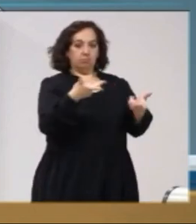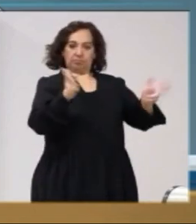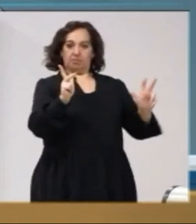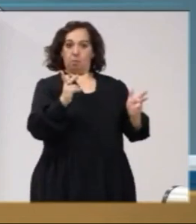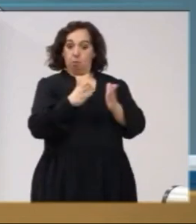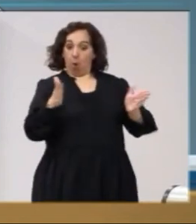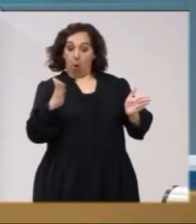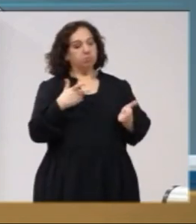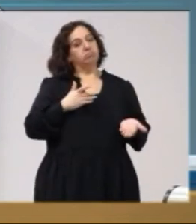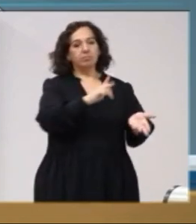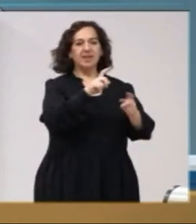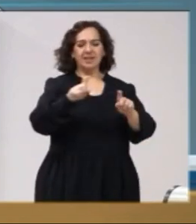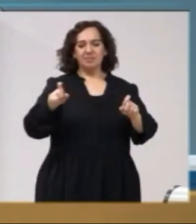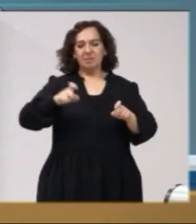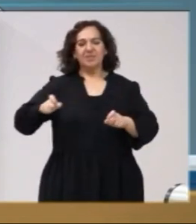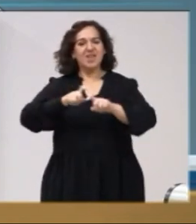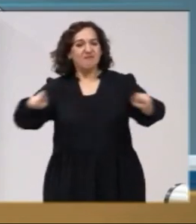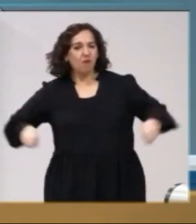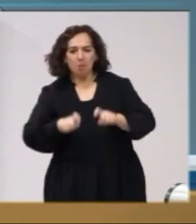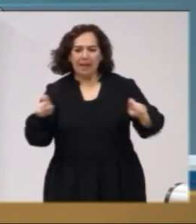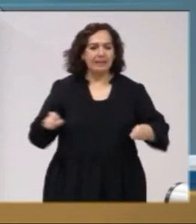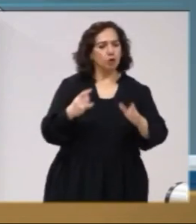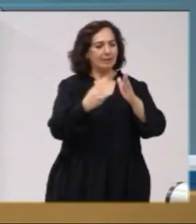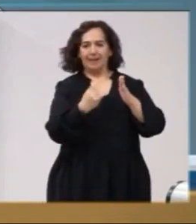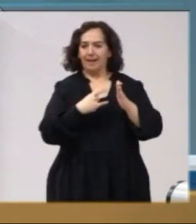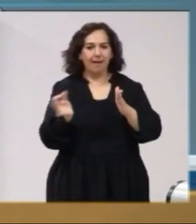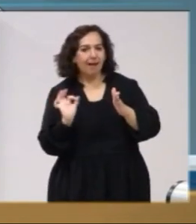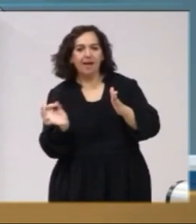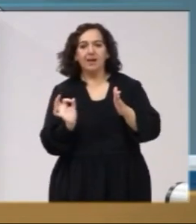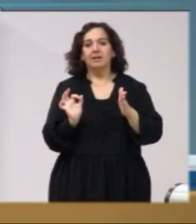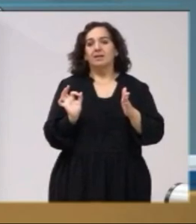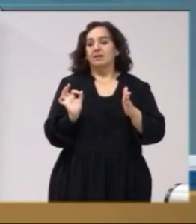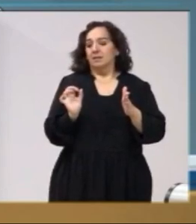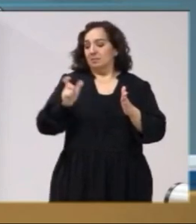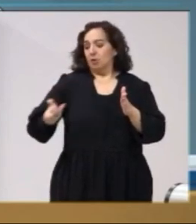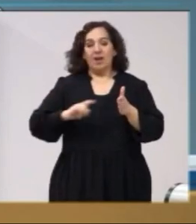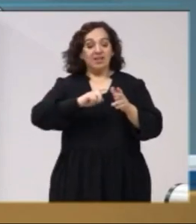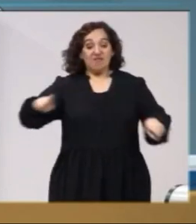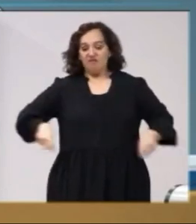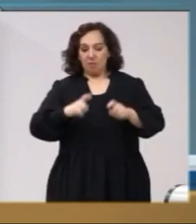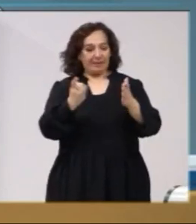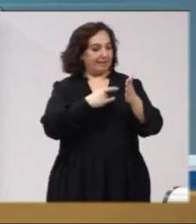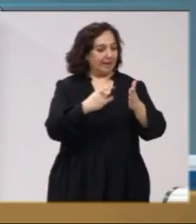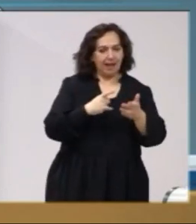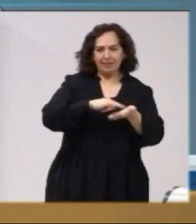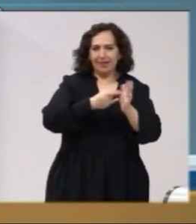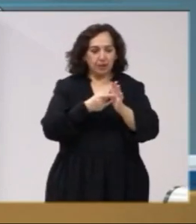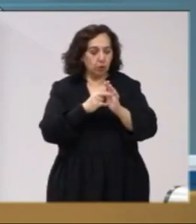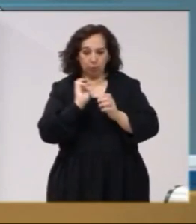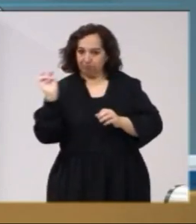momento: informáticos para escanear todos los artilugios